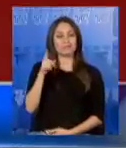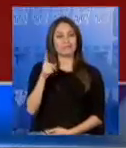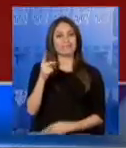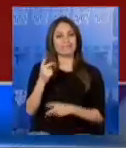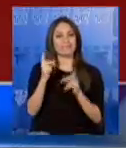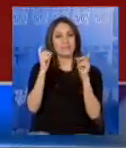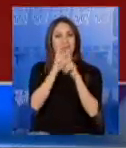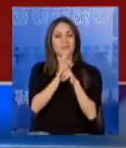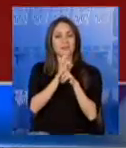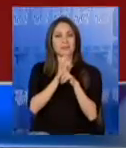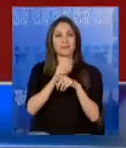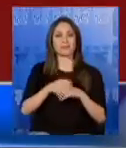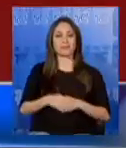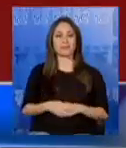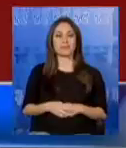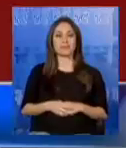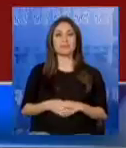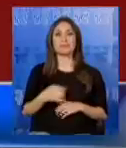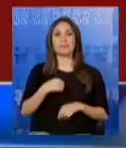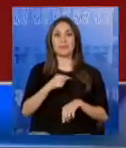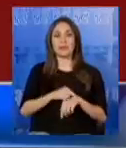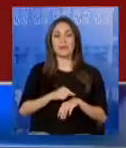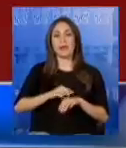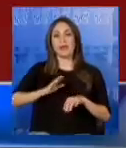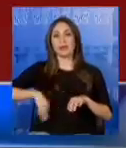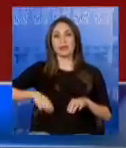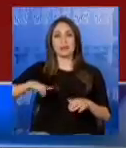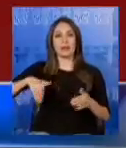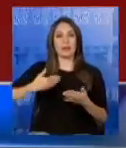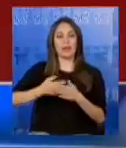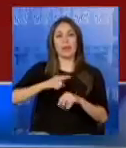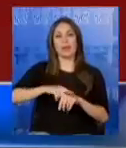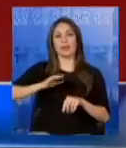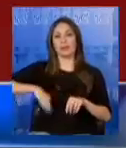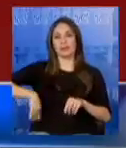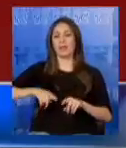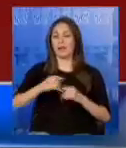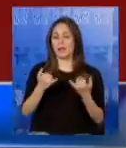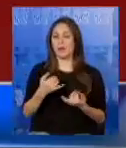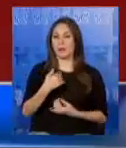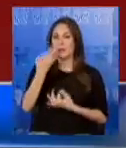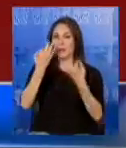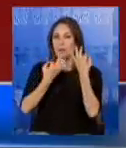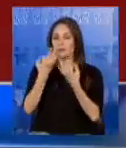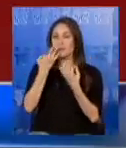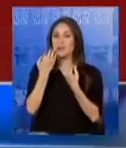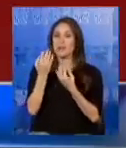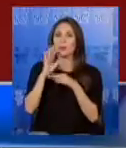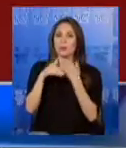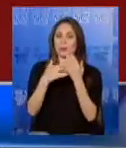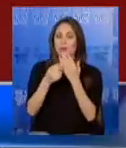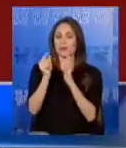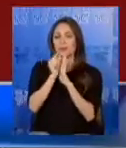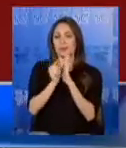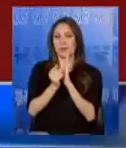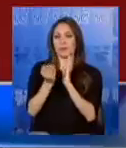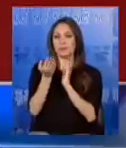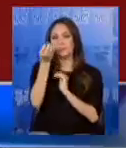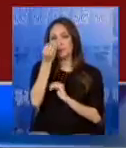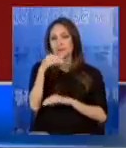impidió que el mandatario llegue a tiempo a la cita. Fabiola Santana nos tiene los detalles. Adelante, buenas